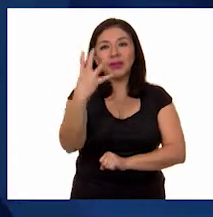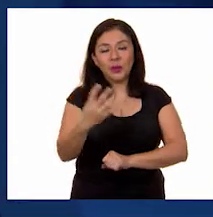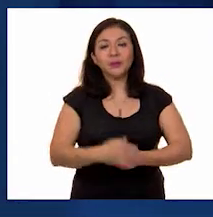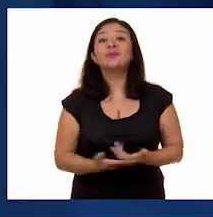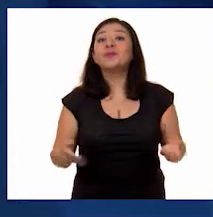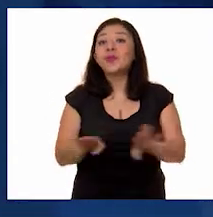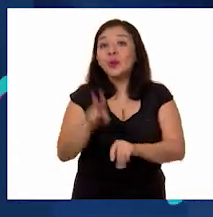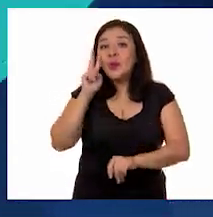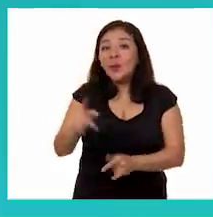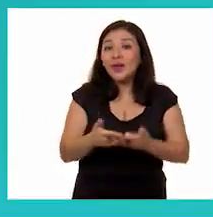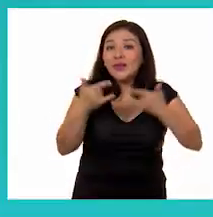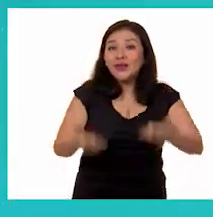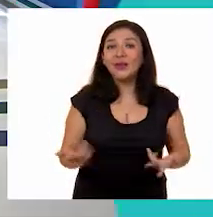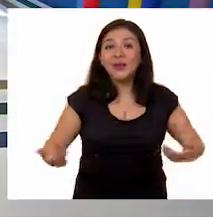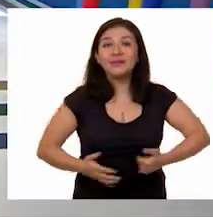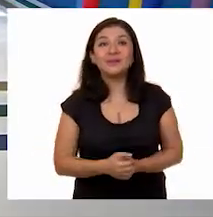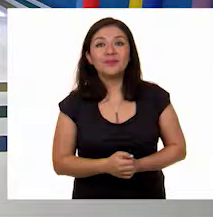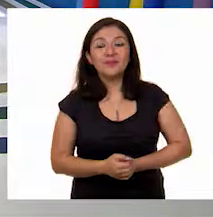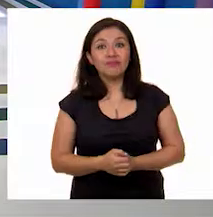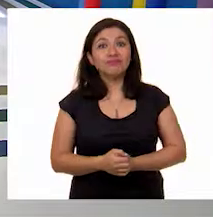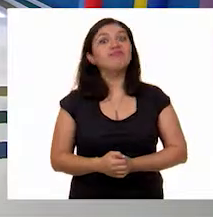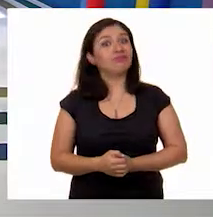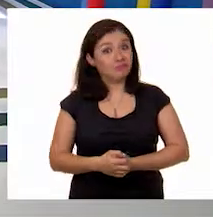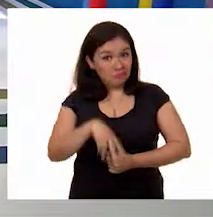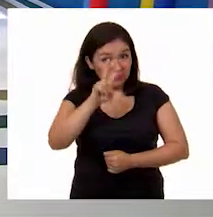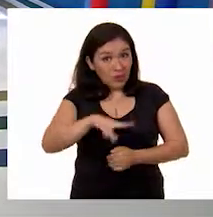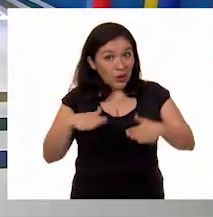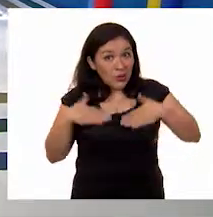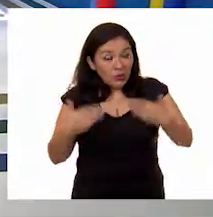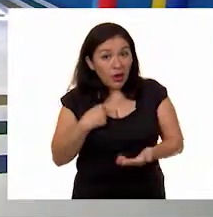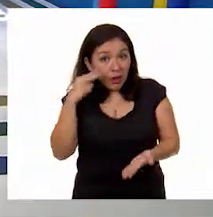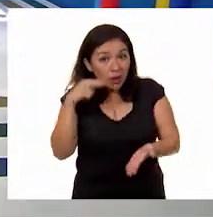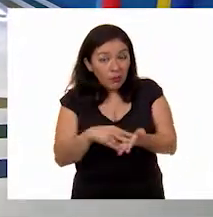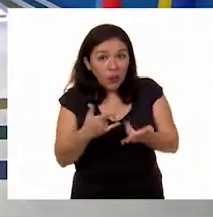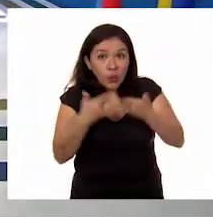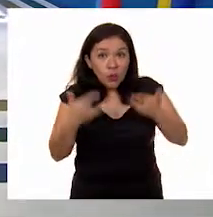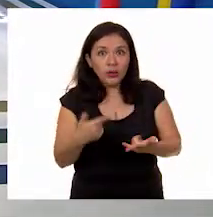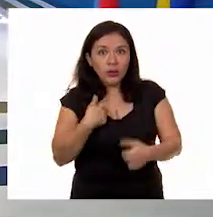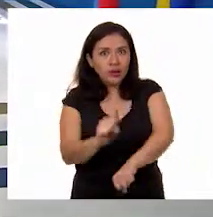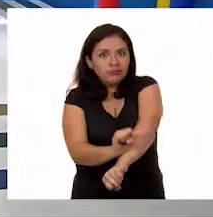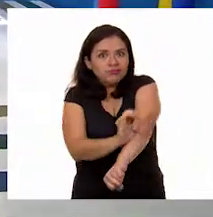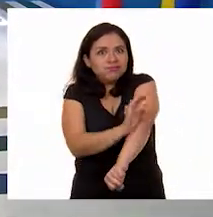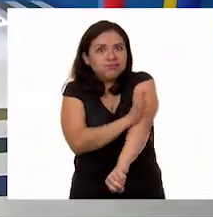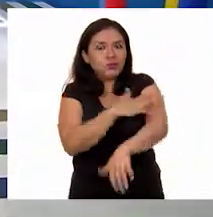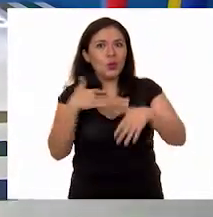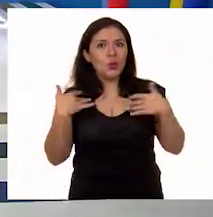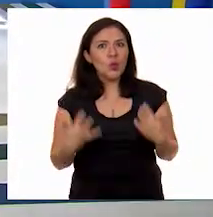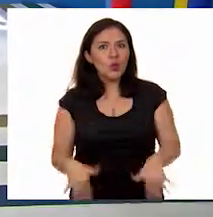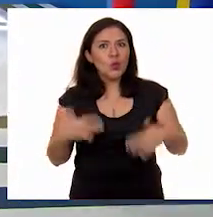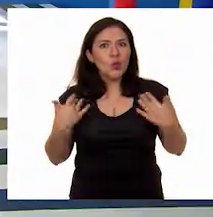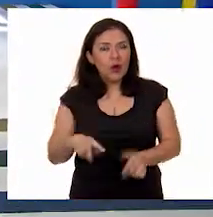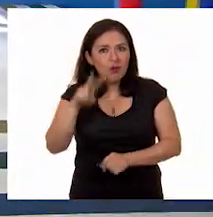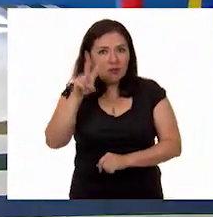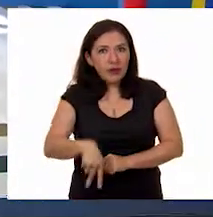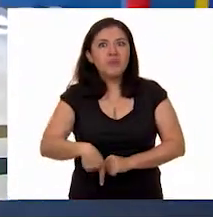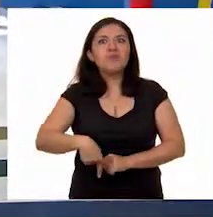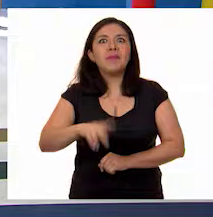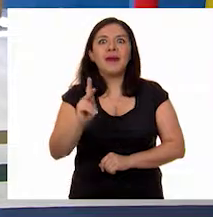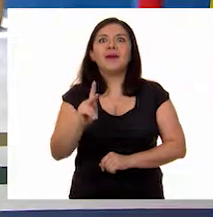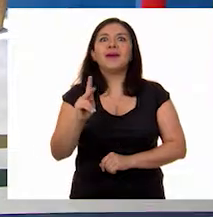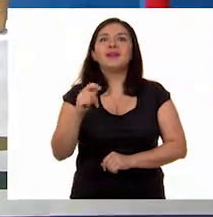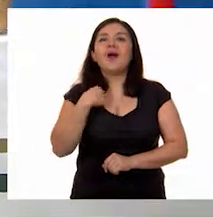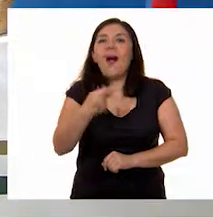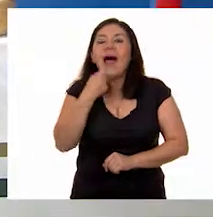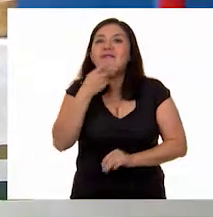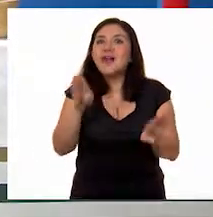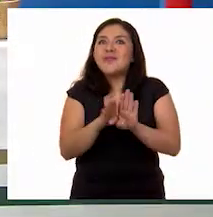te pareció el cuento, María? Gaby, te he de confesar que me pareció escalofriante, ya ando hasta pronunciando mal